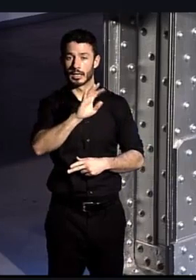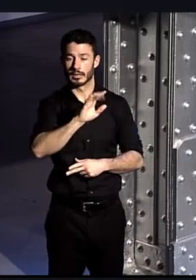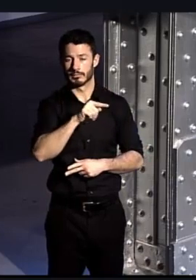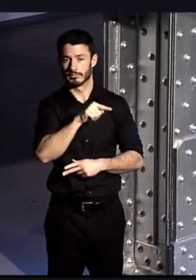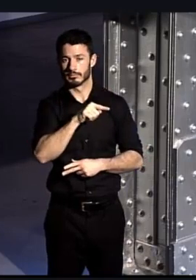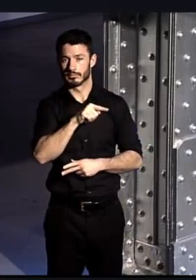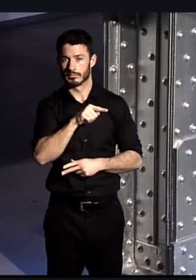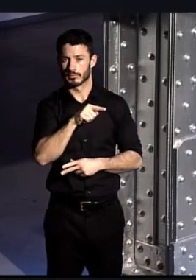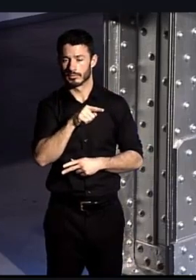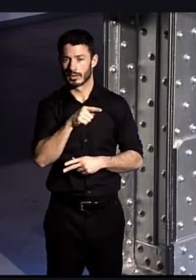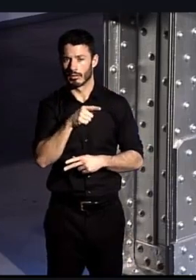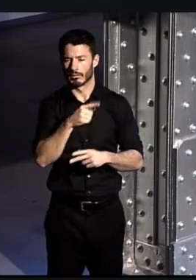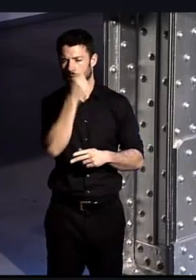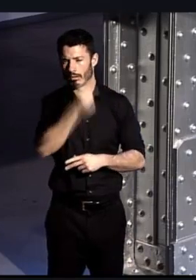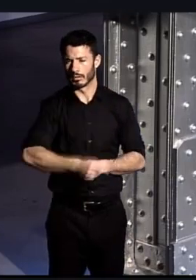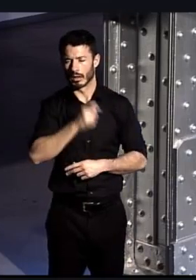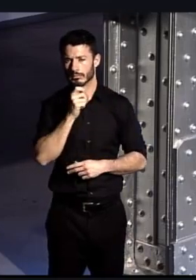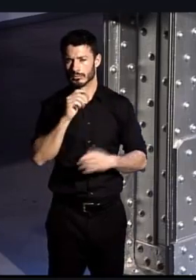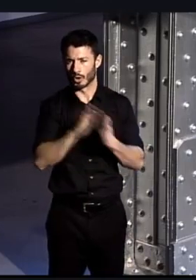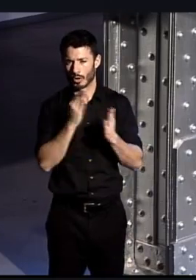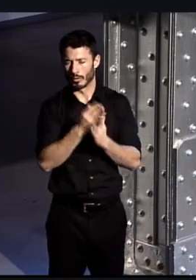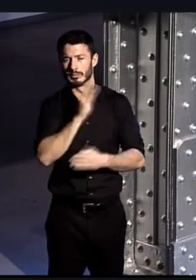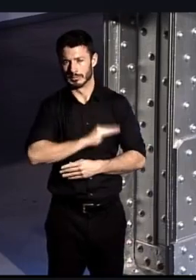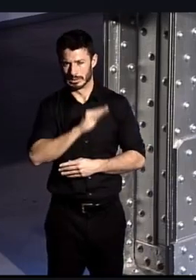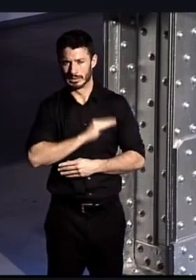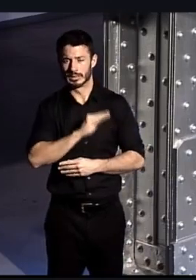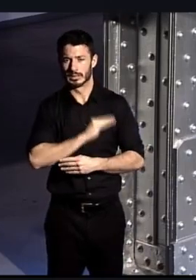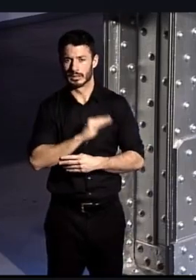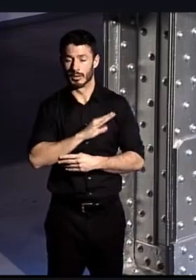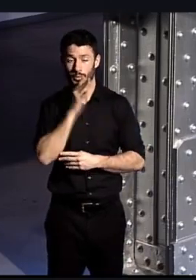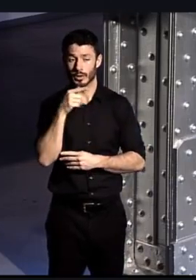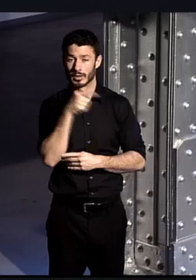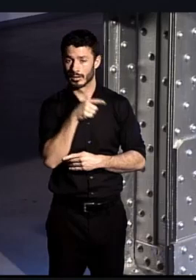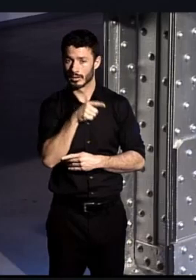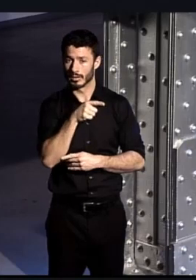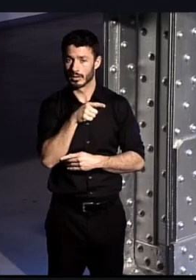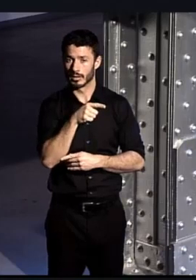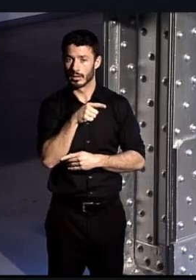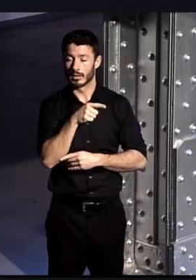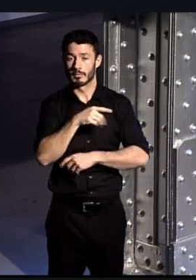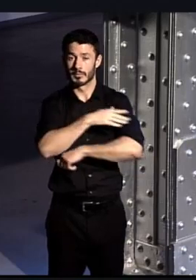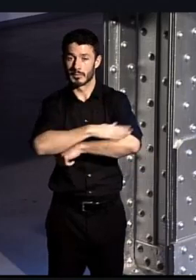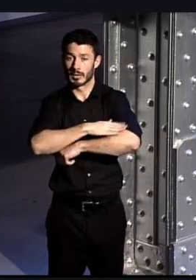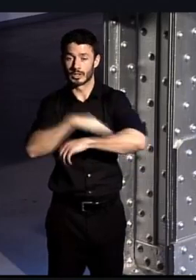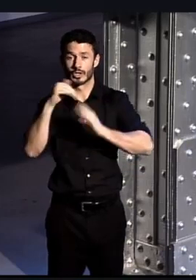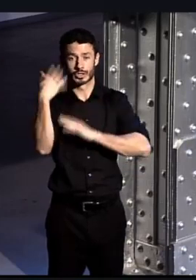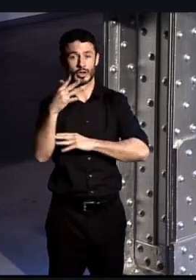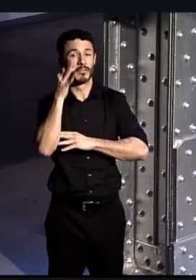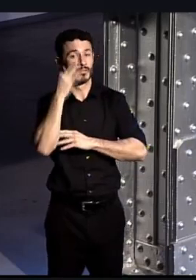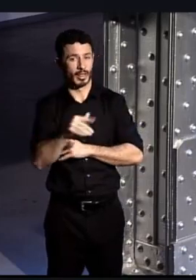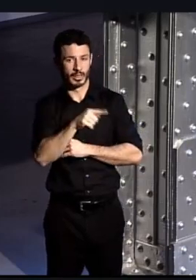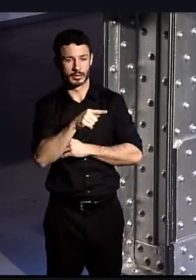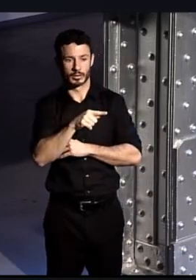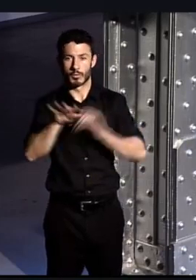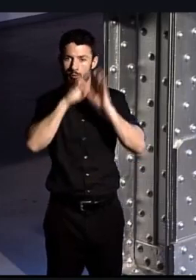pero en muchas de sus novelas, y es precisamente porque este hombre trabajaba para el Ministerio de Exteriores en Francia. Viajaba por